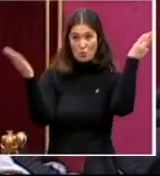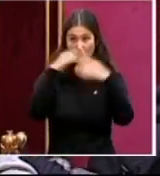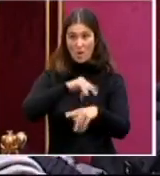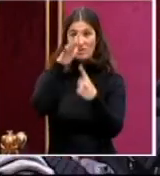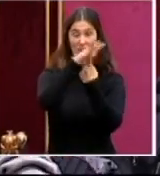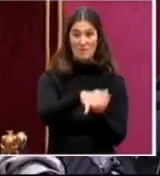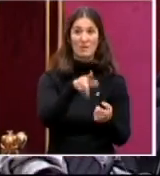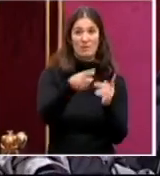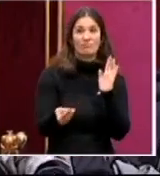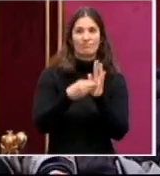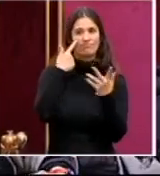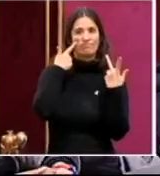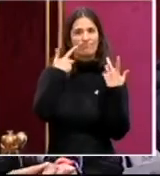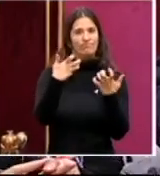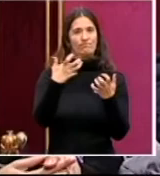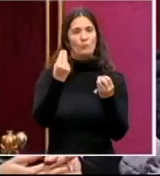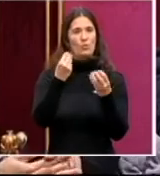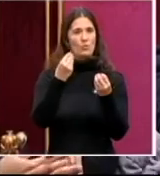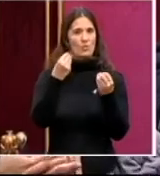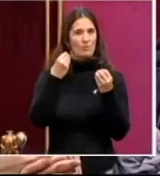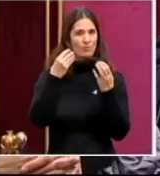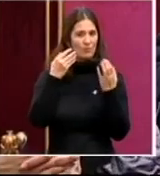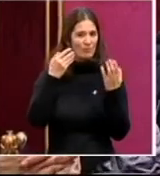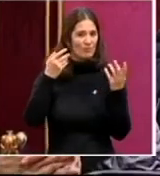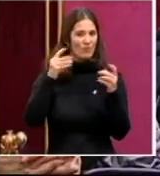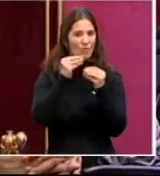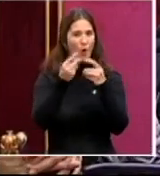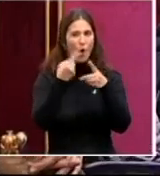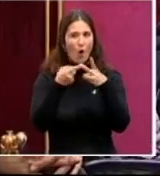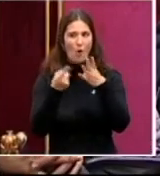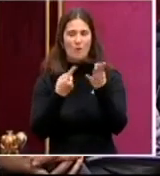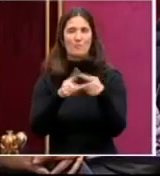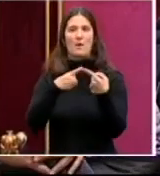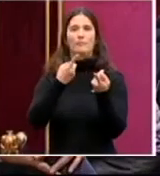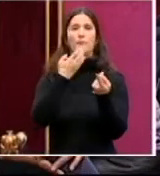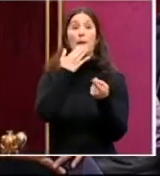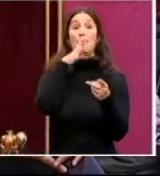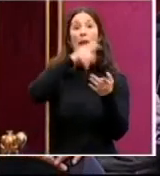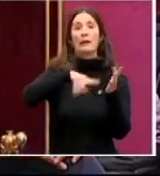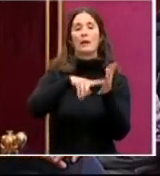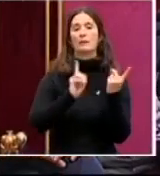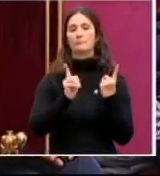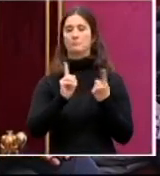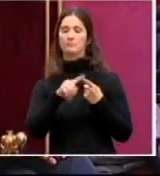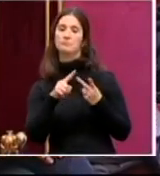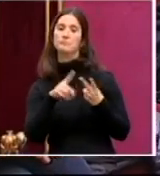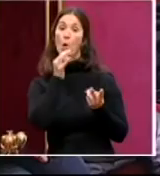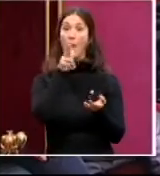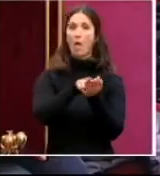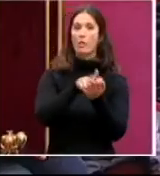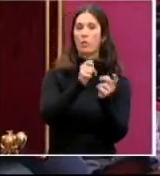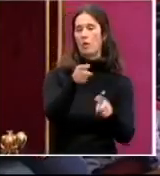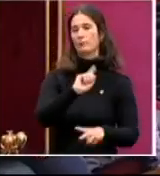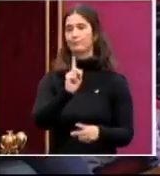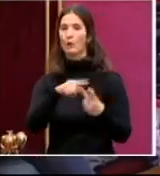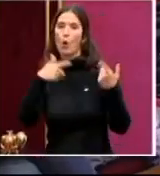discriminatorio se refleja en múltiples manifestaciones, impedimentos para alquilar una vivienda, para acceder a una discoteca o local